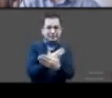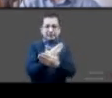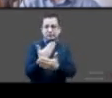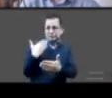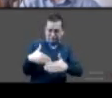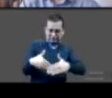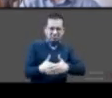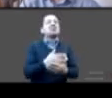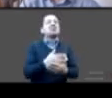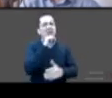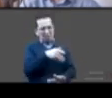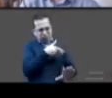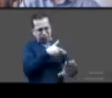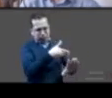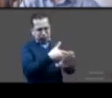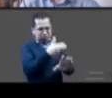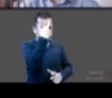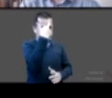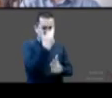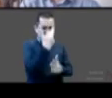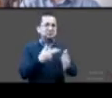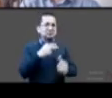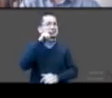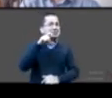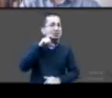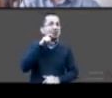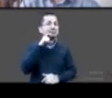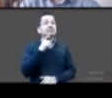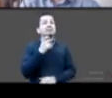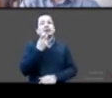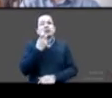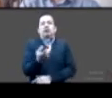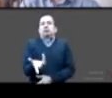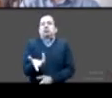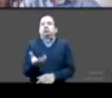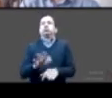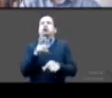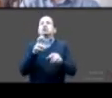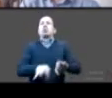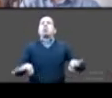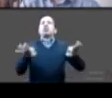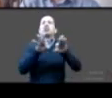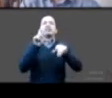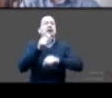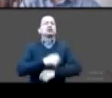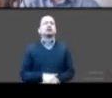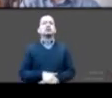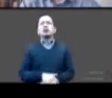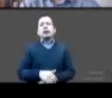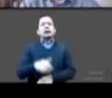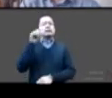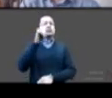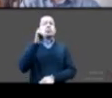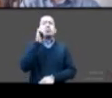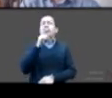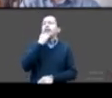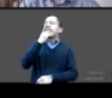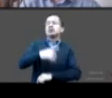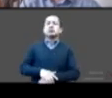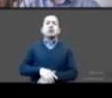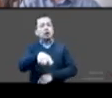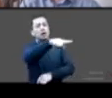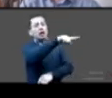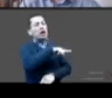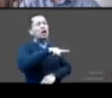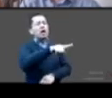explotados. Es decir, aquí lo que es importante es quitarnos esta idea de que puede ser, de que cuando hablamos de niñas estamos hablando de